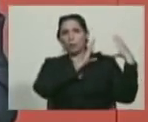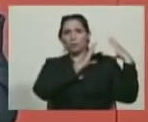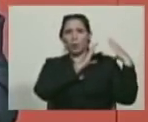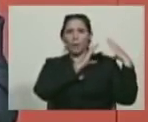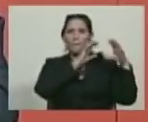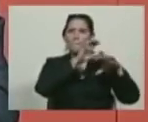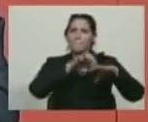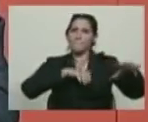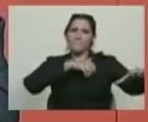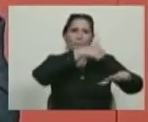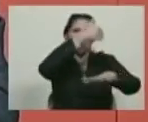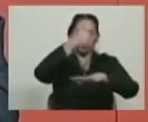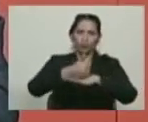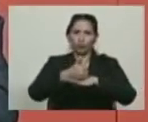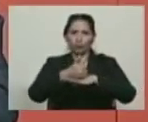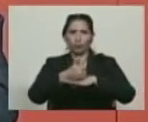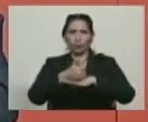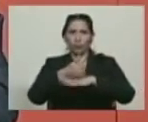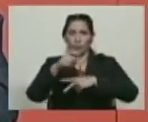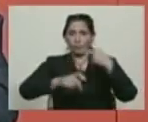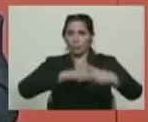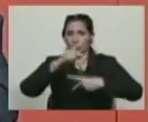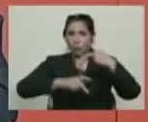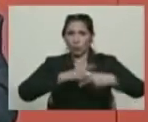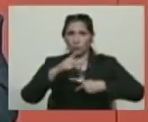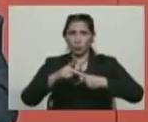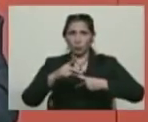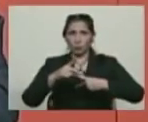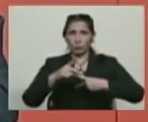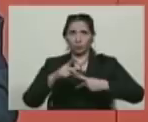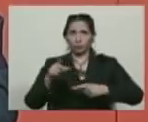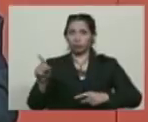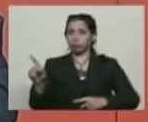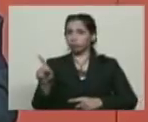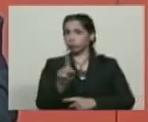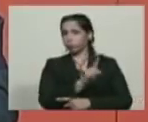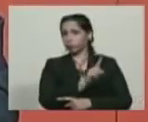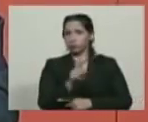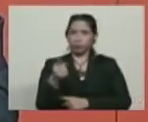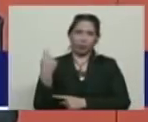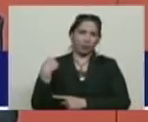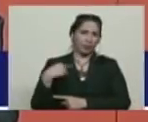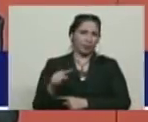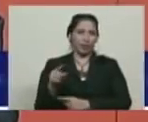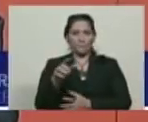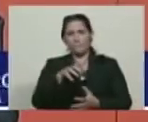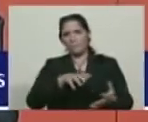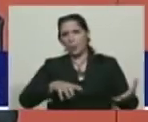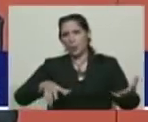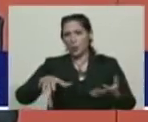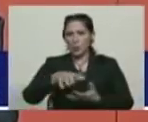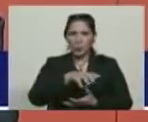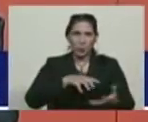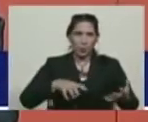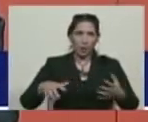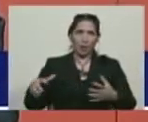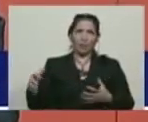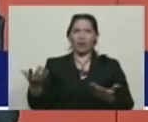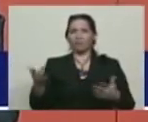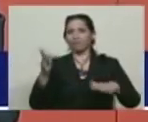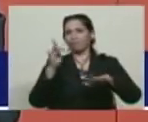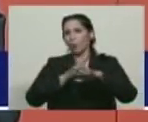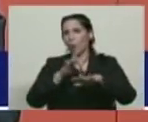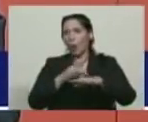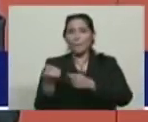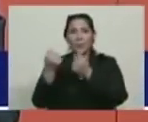para que los productos no tengan ningún tipo de incidencia directa y cuando digo carga